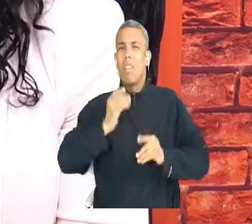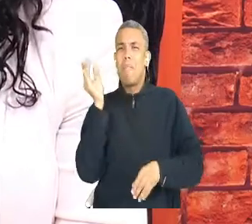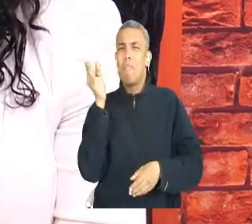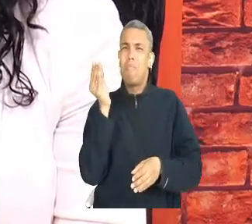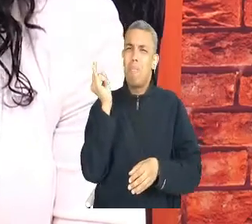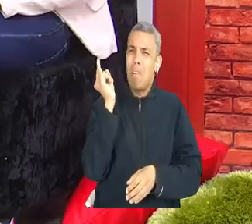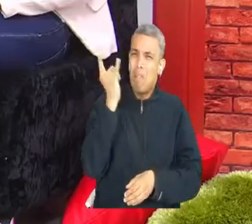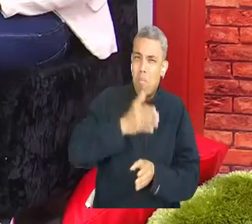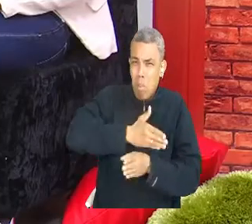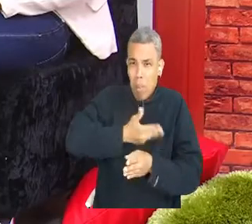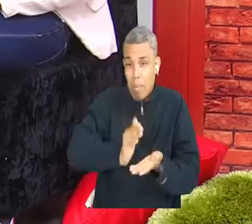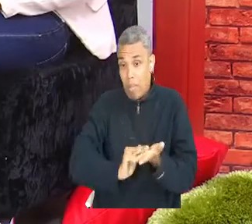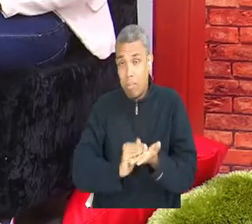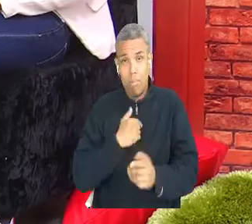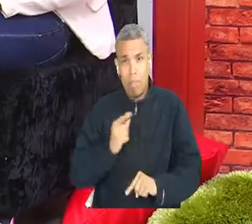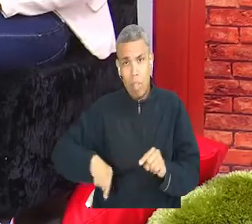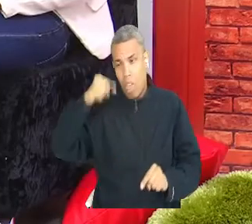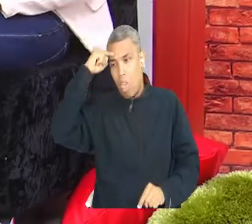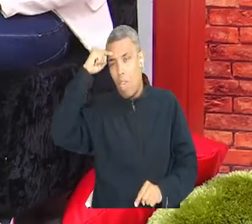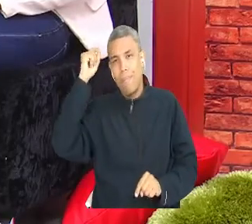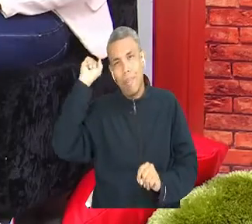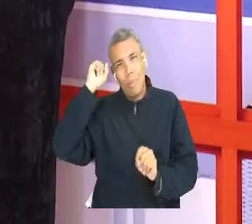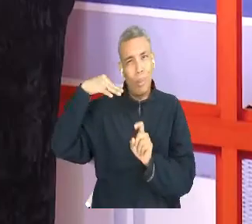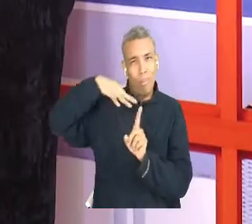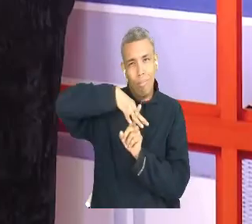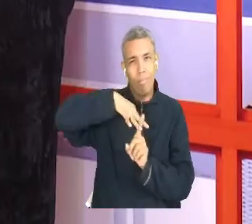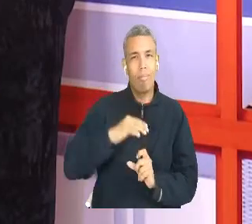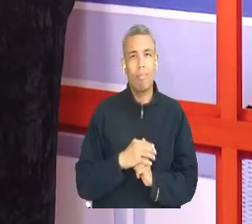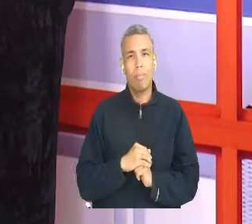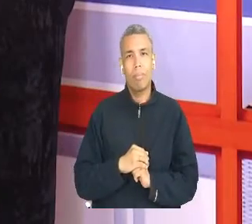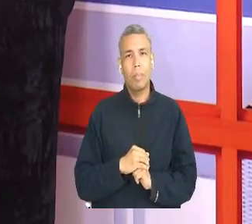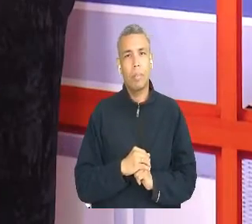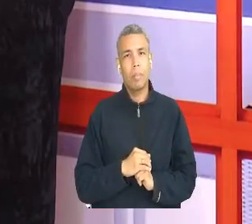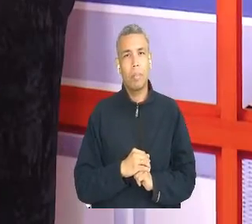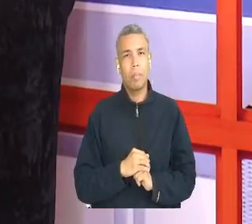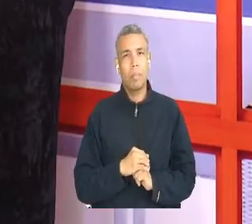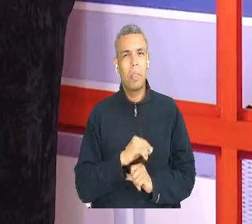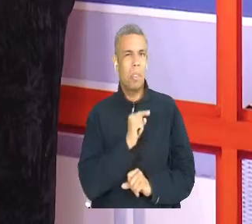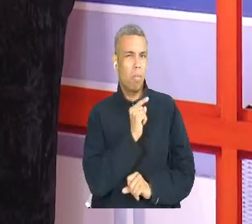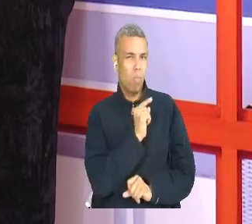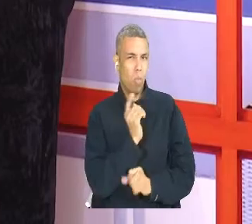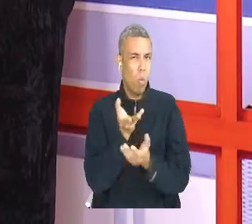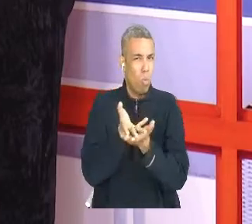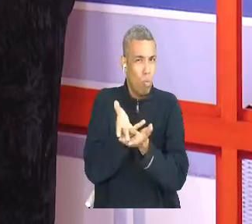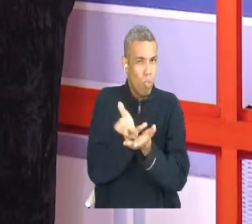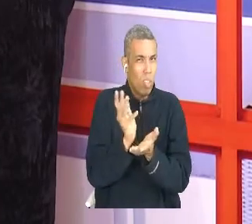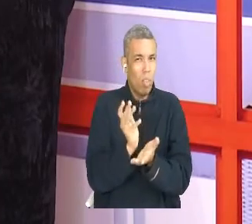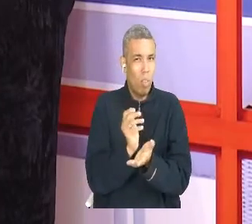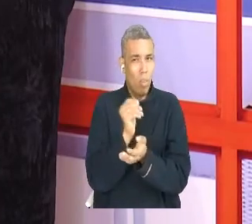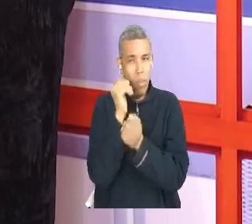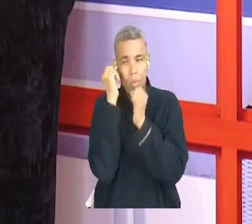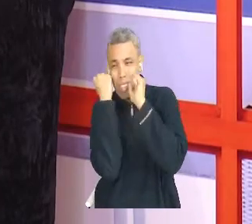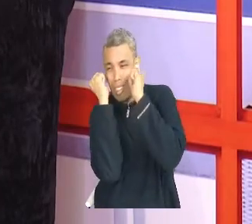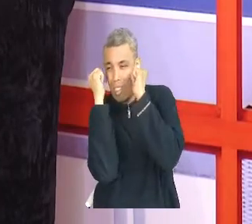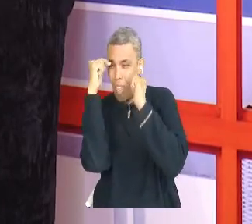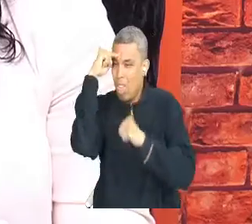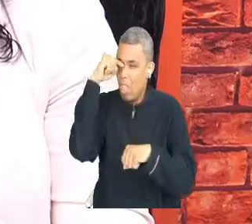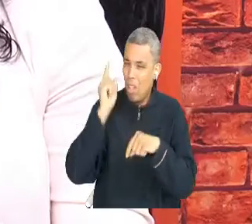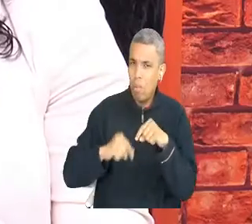propósitos qué recomendaciones puedes darles tú a nuestra televidente oa otros televidentes pues que sufran de lo mismo